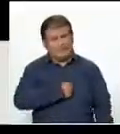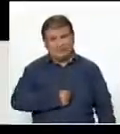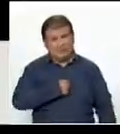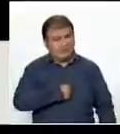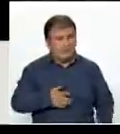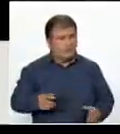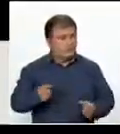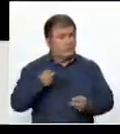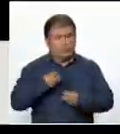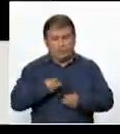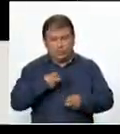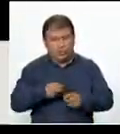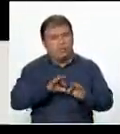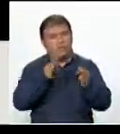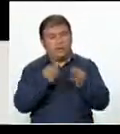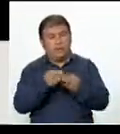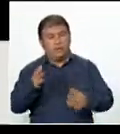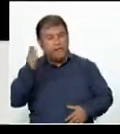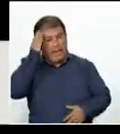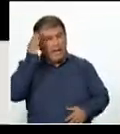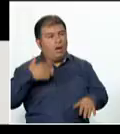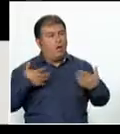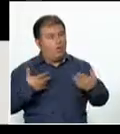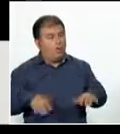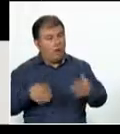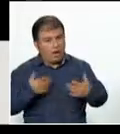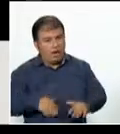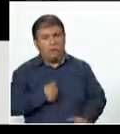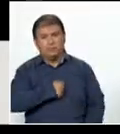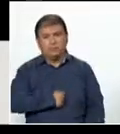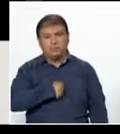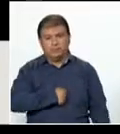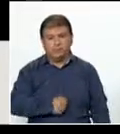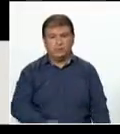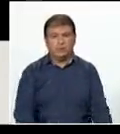duro para su familia cuando luego ya sepa de esta noticia tan, tan lamentable, ¿no?